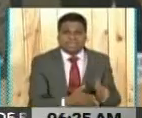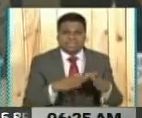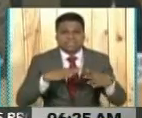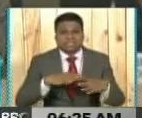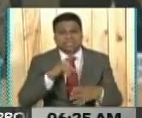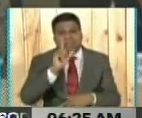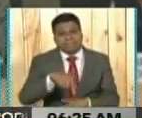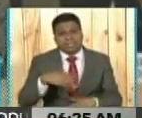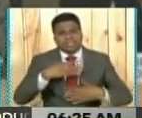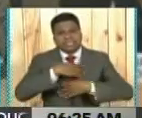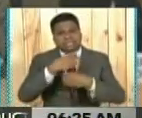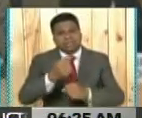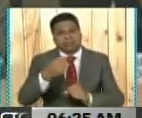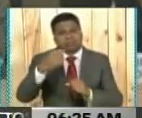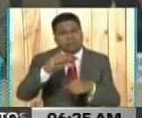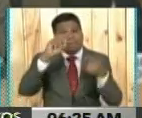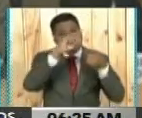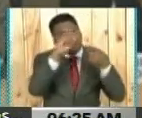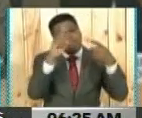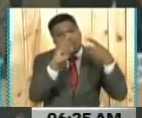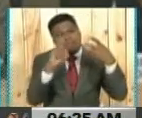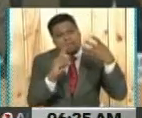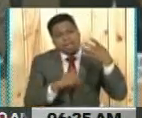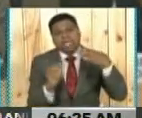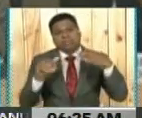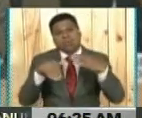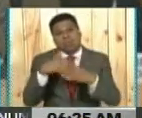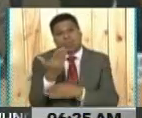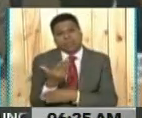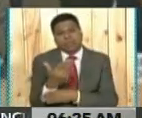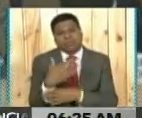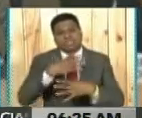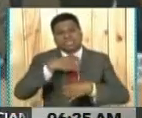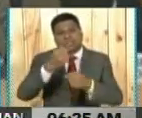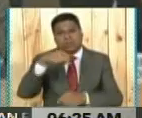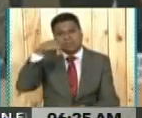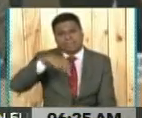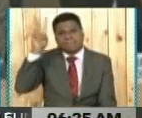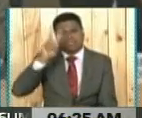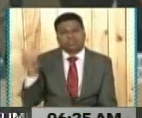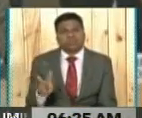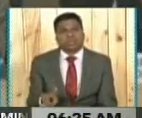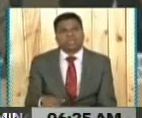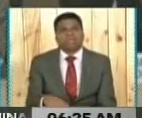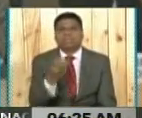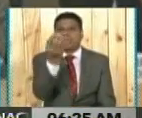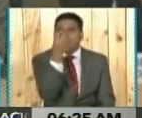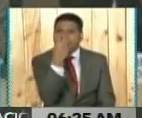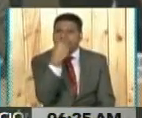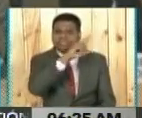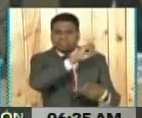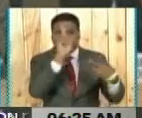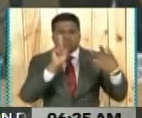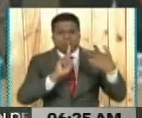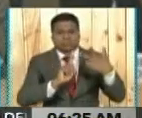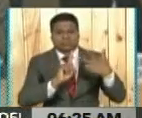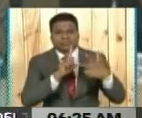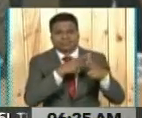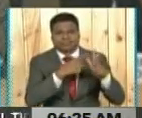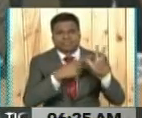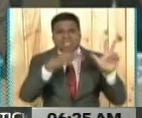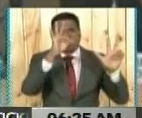muy concisos y profundos sobre el modelo de salud en Venezuela. En materia de alimentación, la